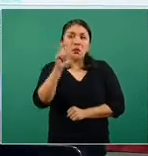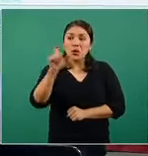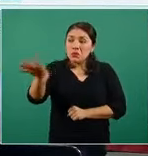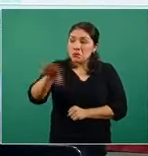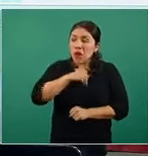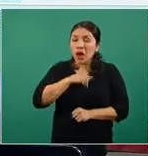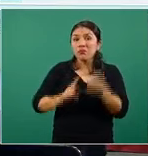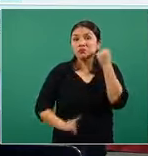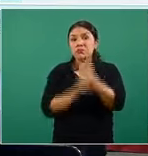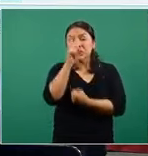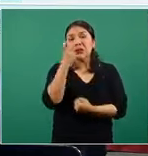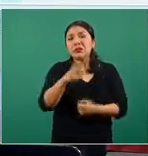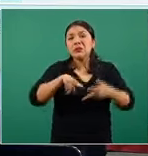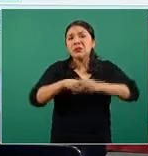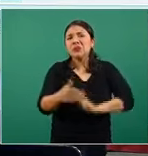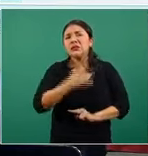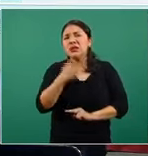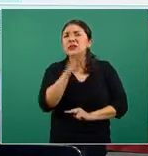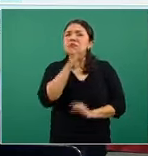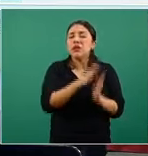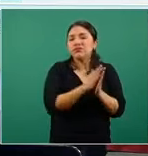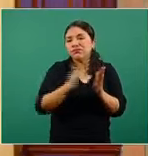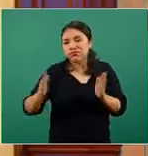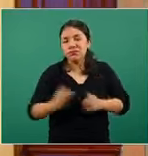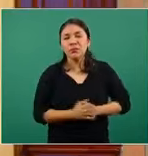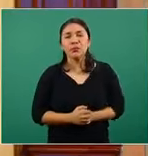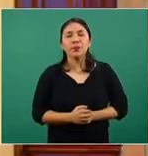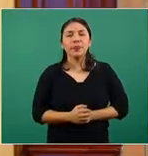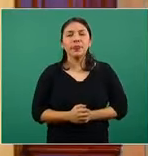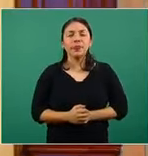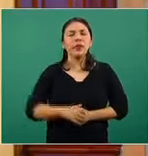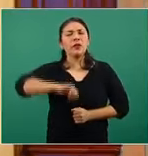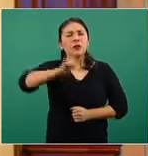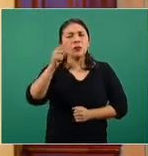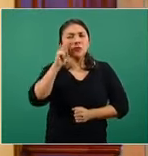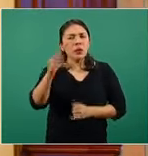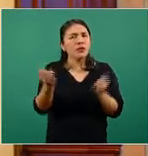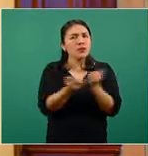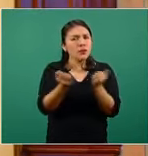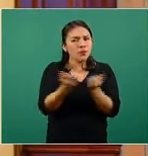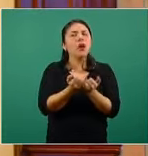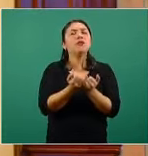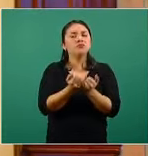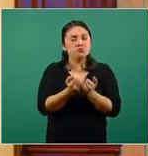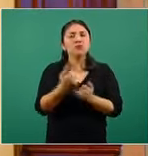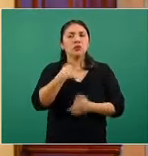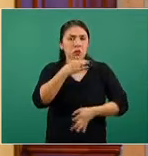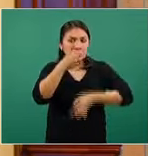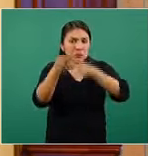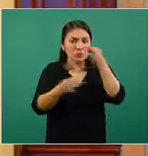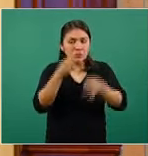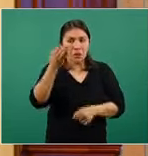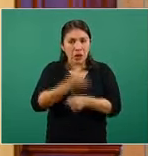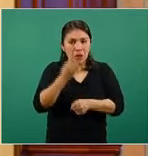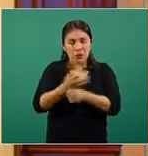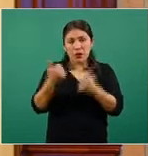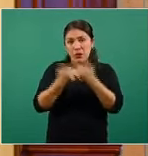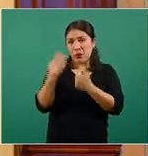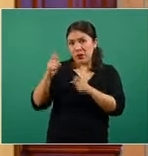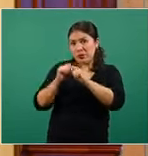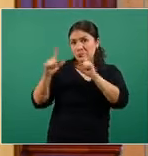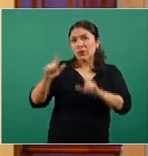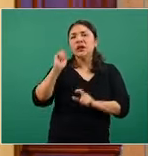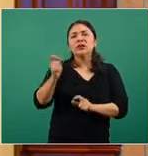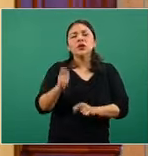contagio y del inicio de la enfermedad. Un dato que también estamos comunicando a través de esta diapositiva son